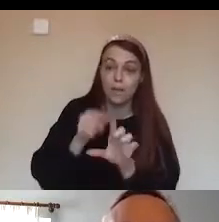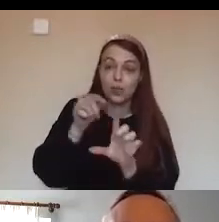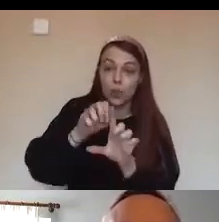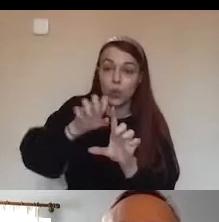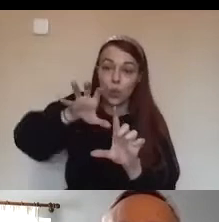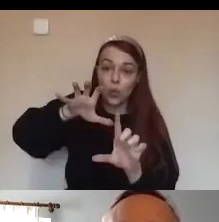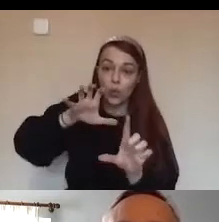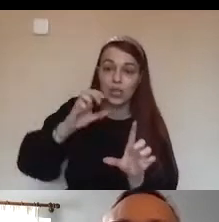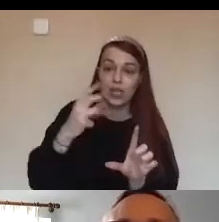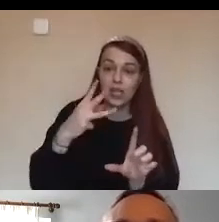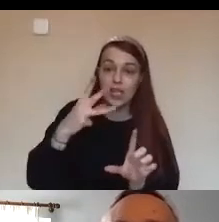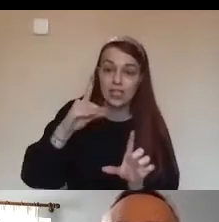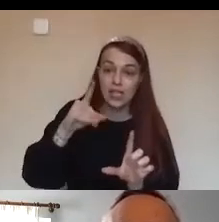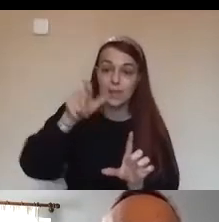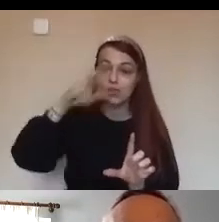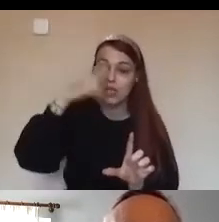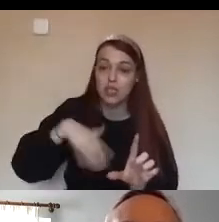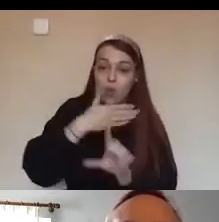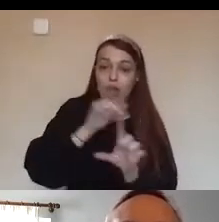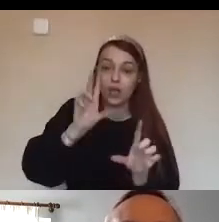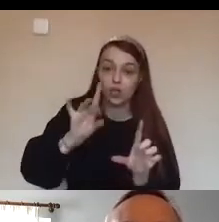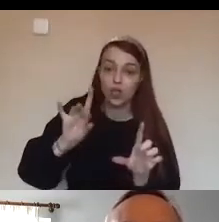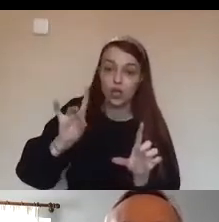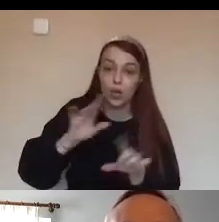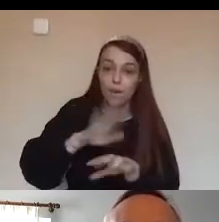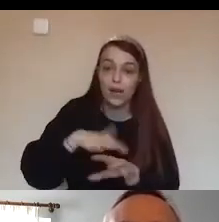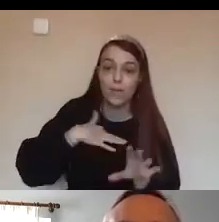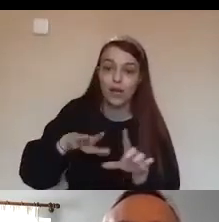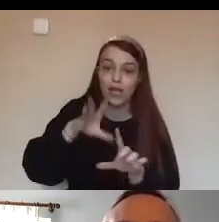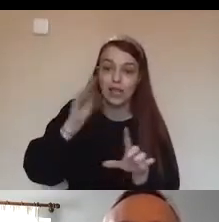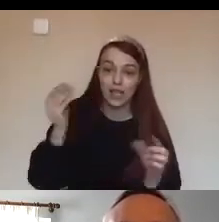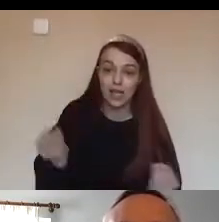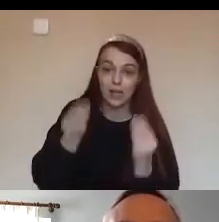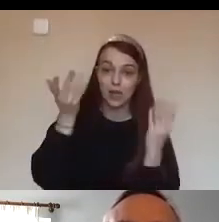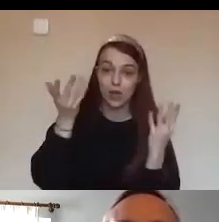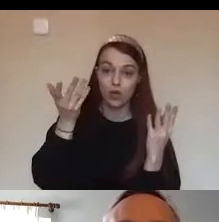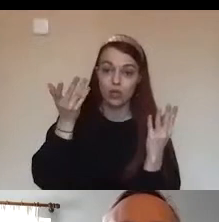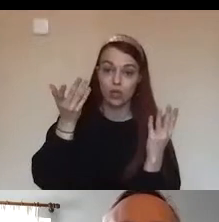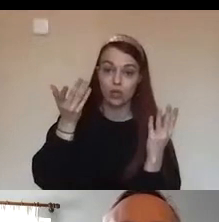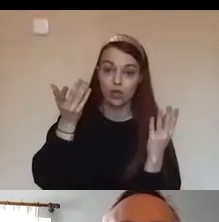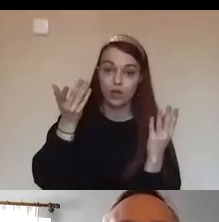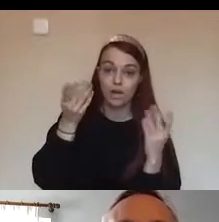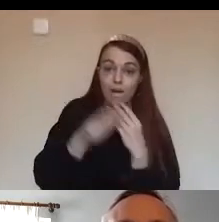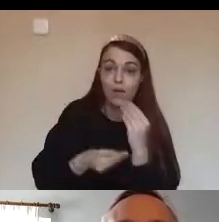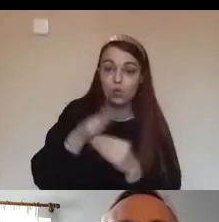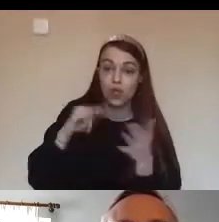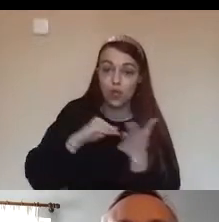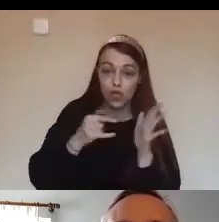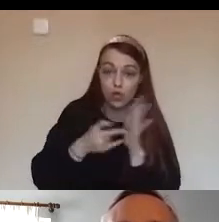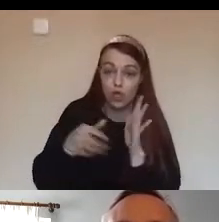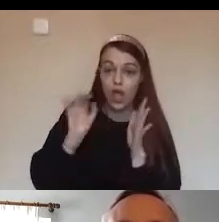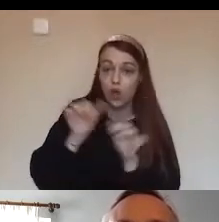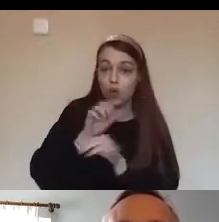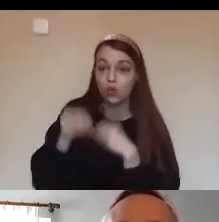entender, entender las piezas de arte. Así que utilizando la tecnología, utilizando nuevas formas